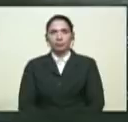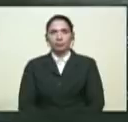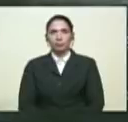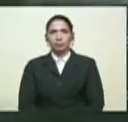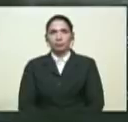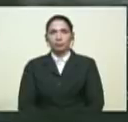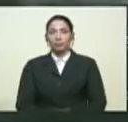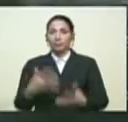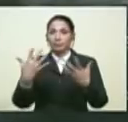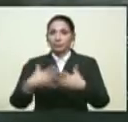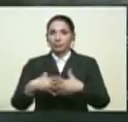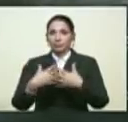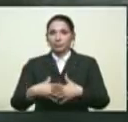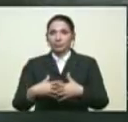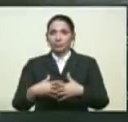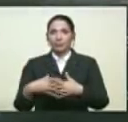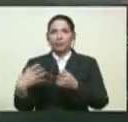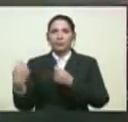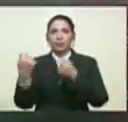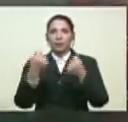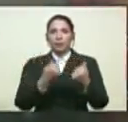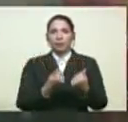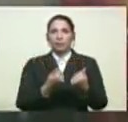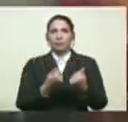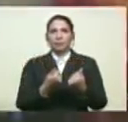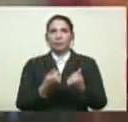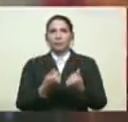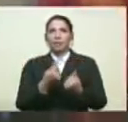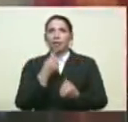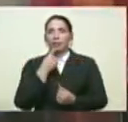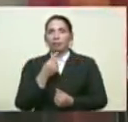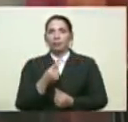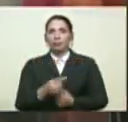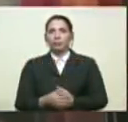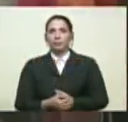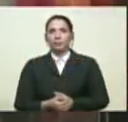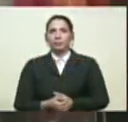a los empresarios de la finanza, les digo,